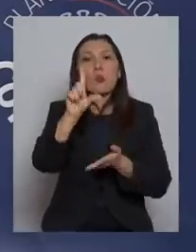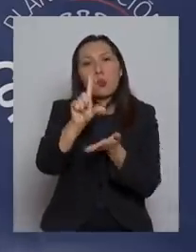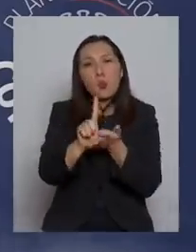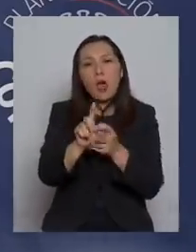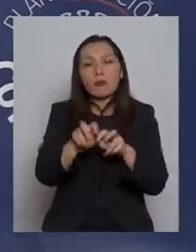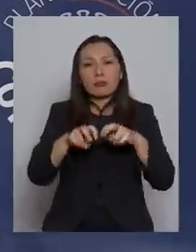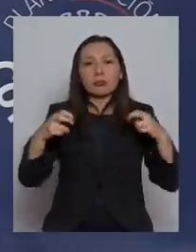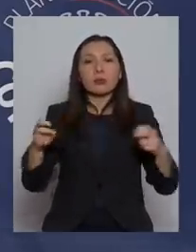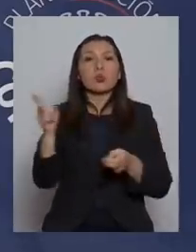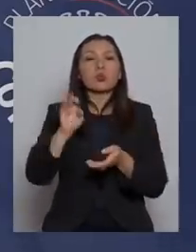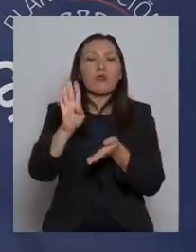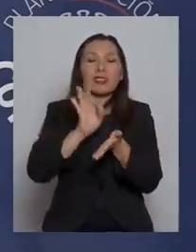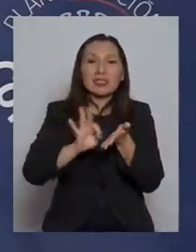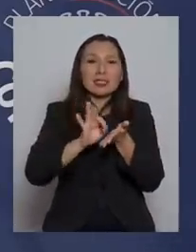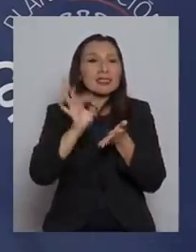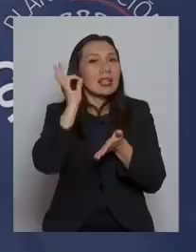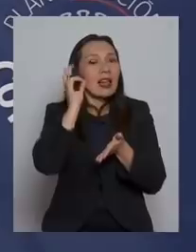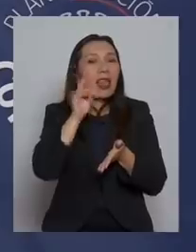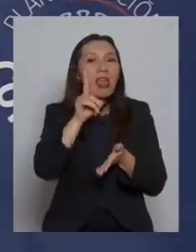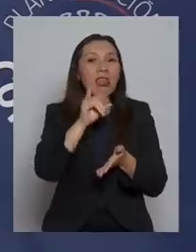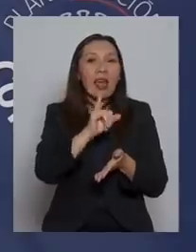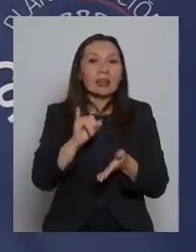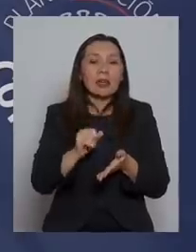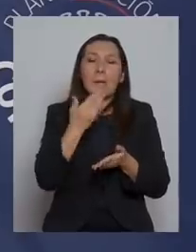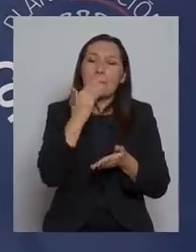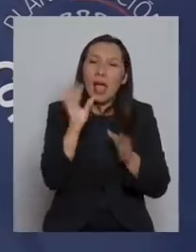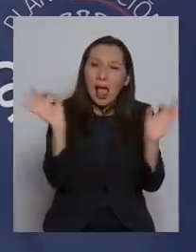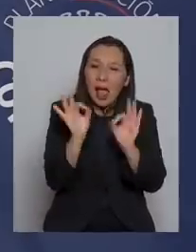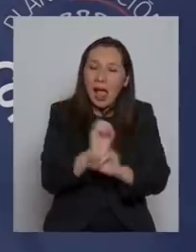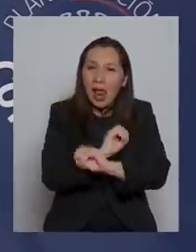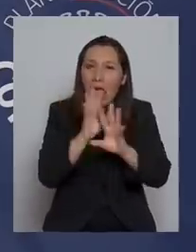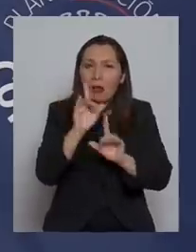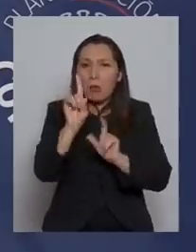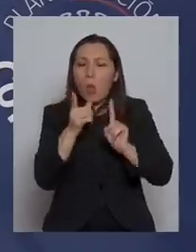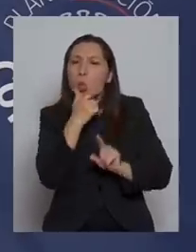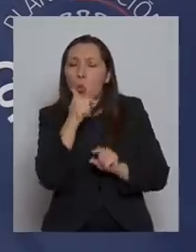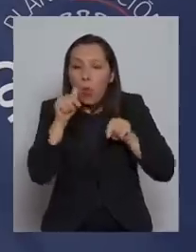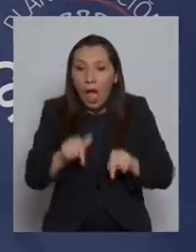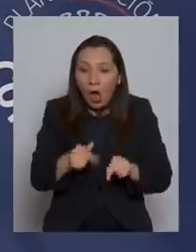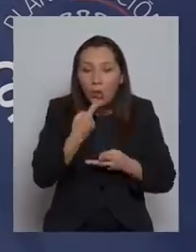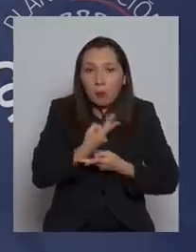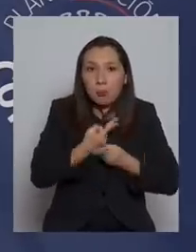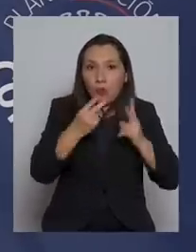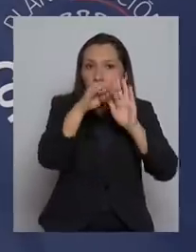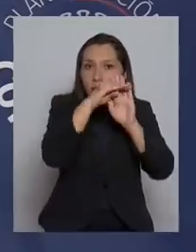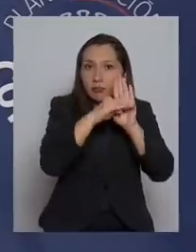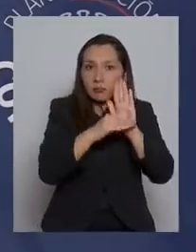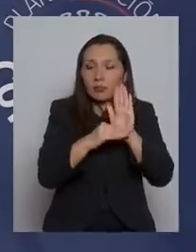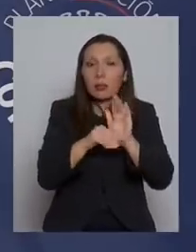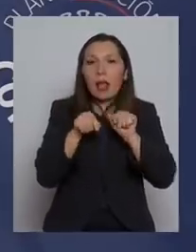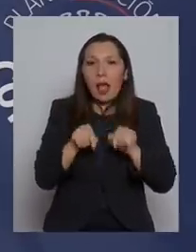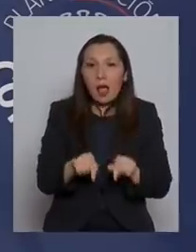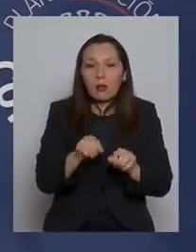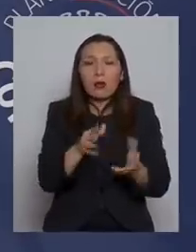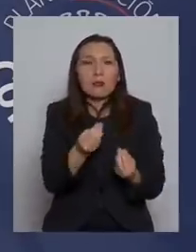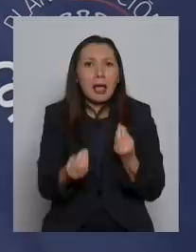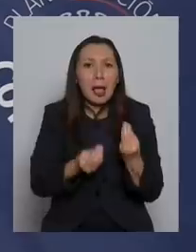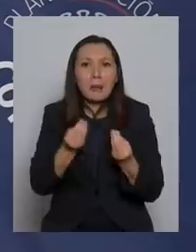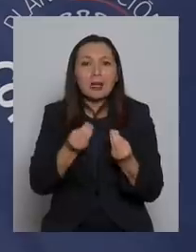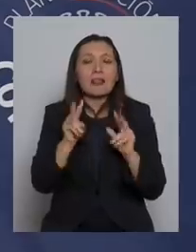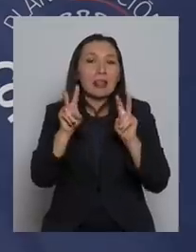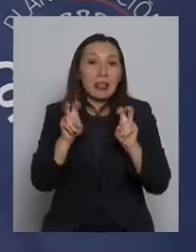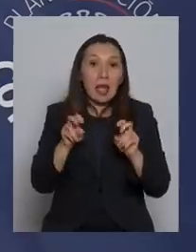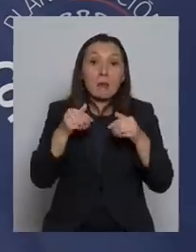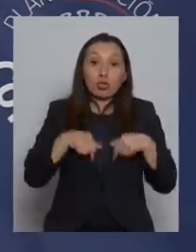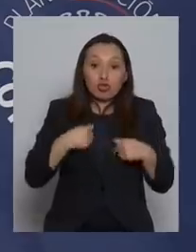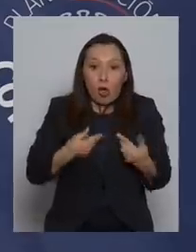de prensa por la subsecretaria Daza para explicar con mayor detalle y aclarar dudas que puedan presentarse a propósito